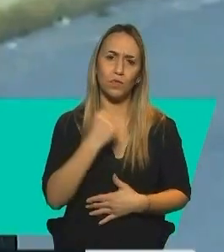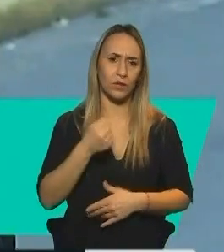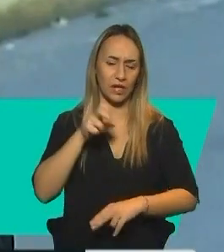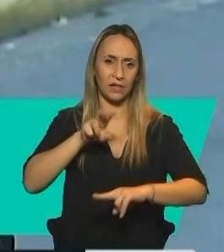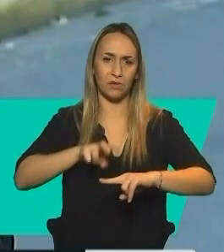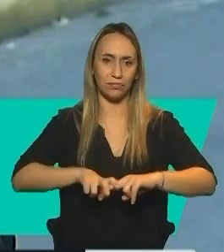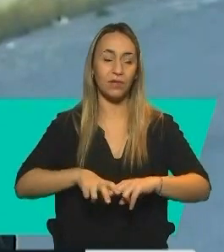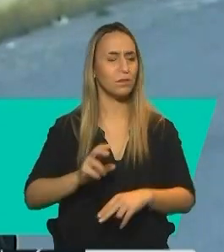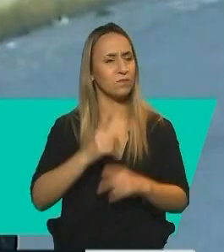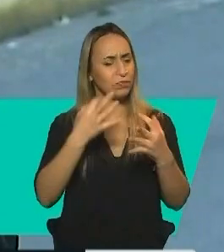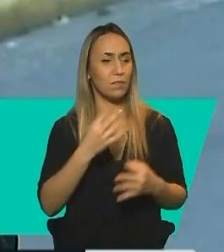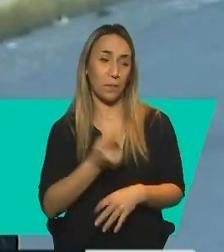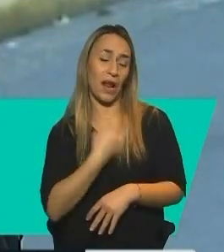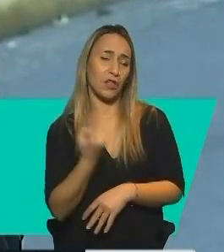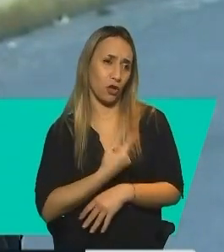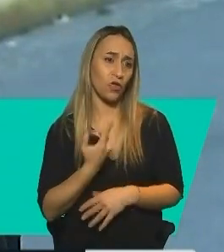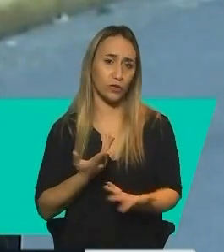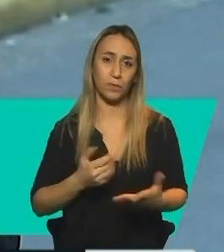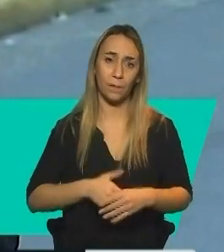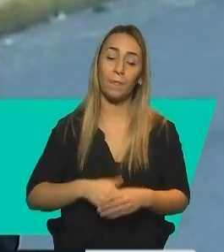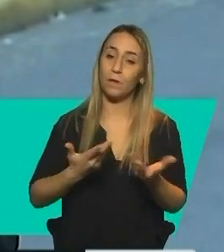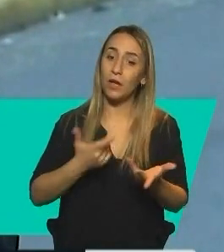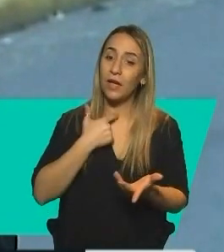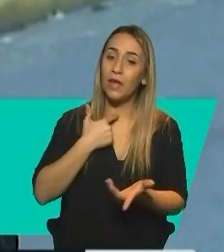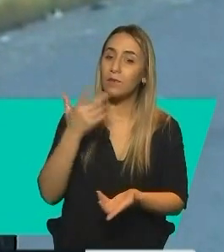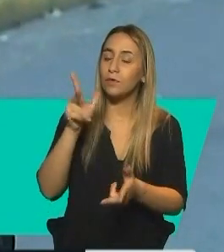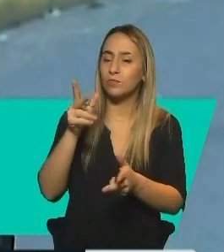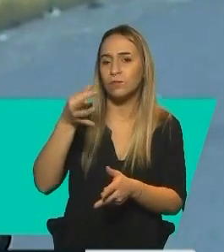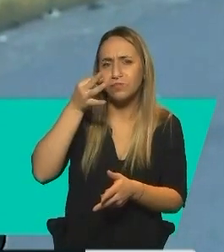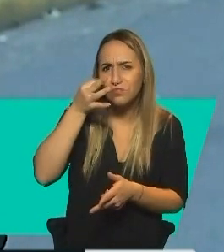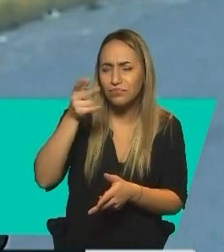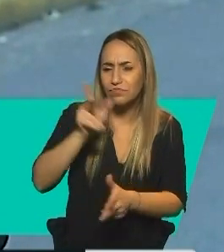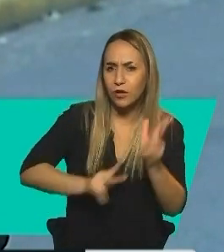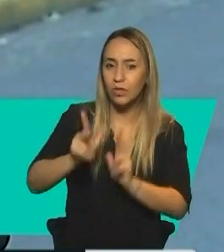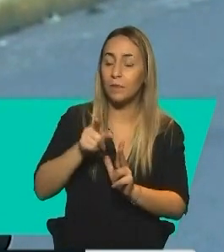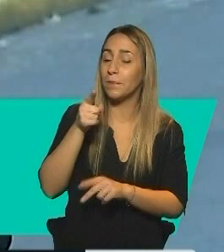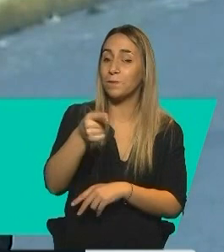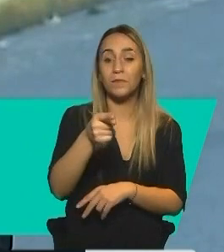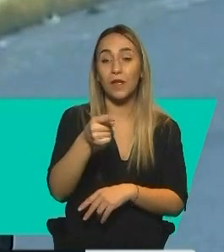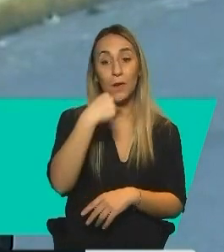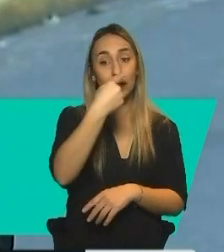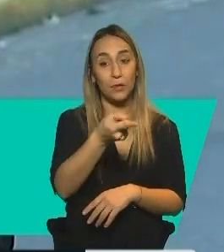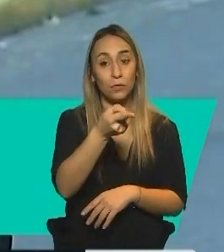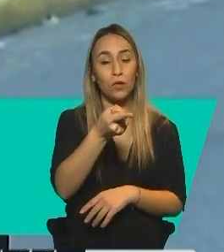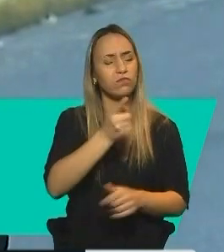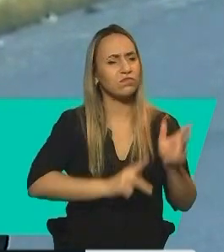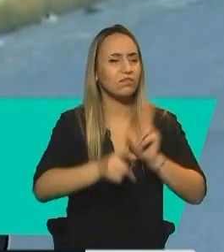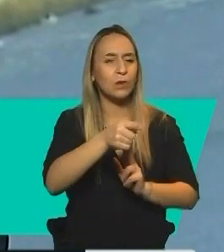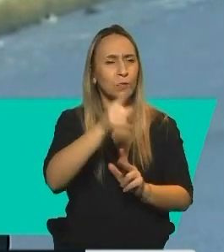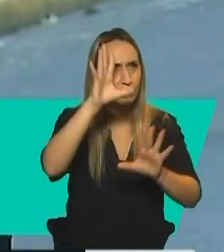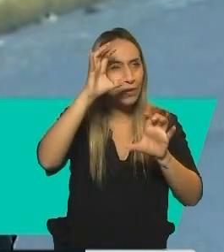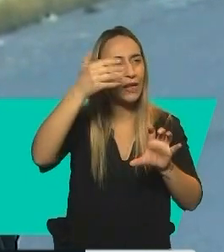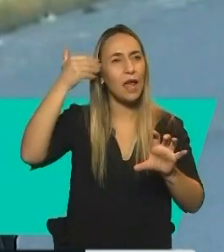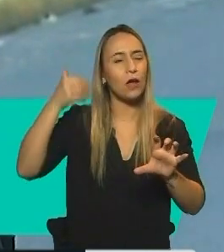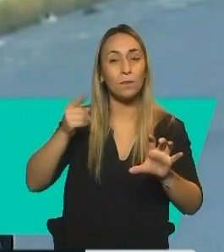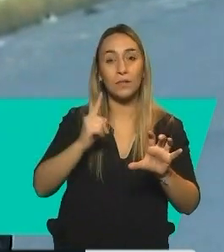importante para todos, para todos. Por eso queremos escuchar el testimonio de ustedes. Horacio, sí. Contanos qué recordás